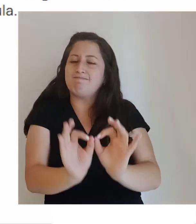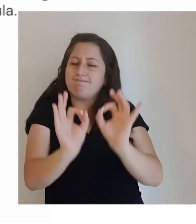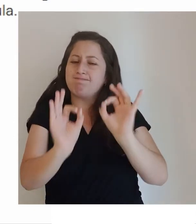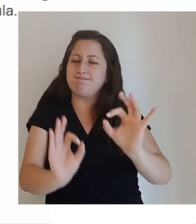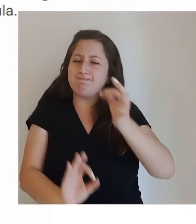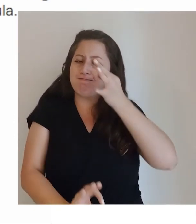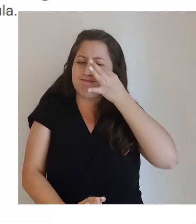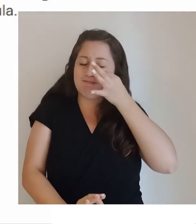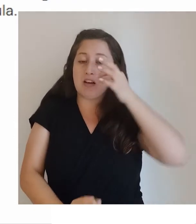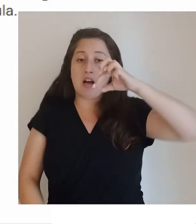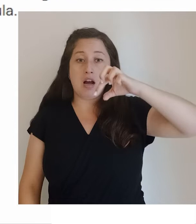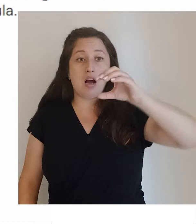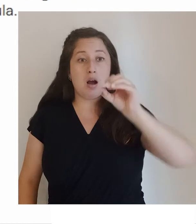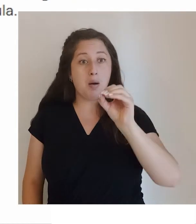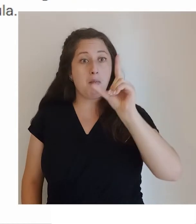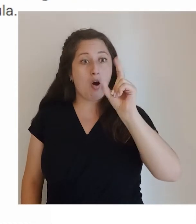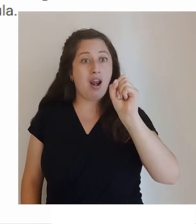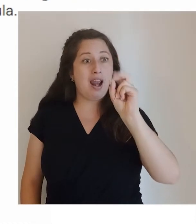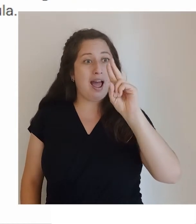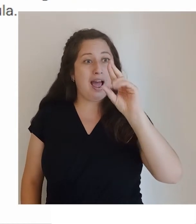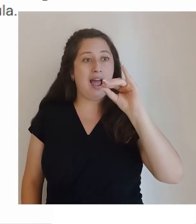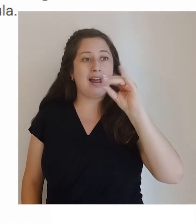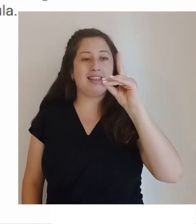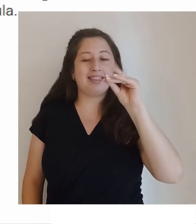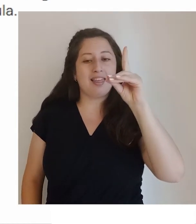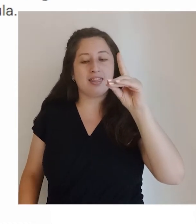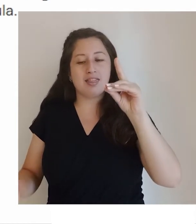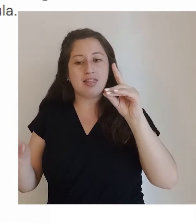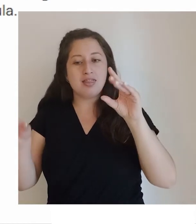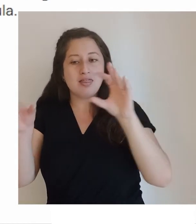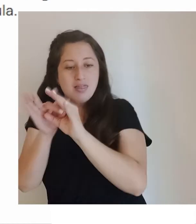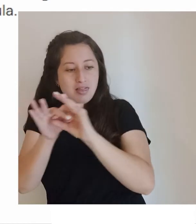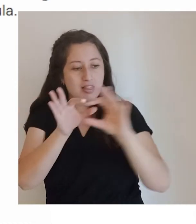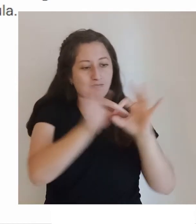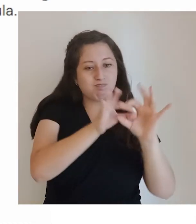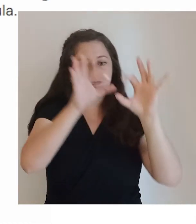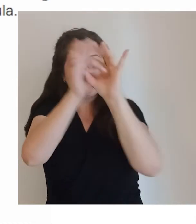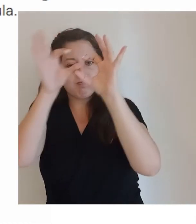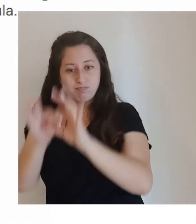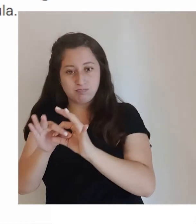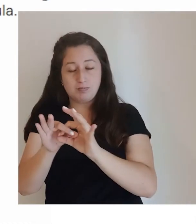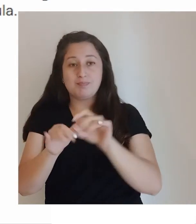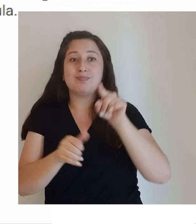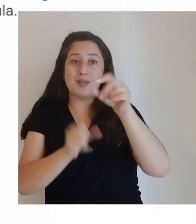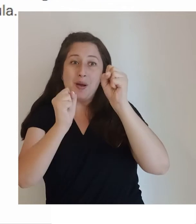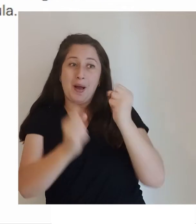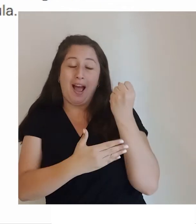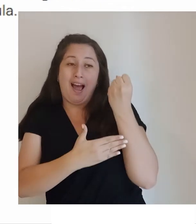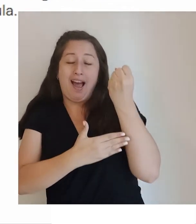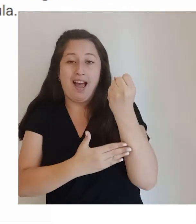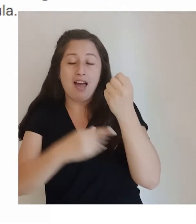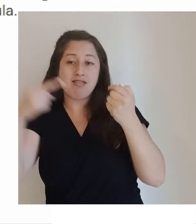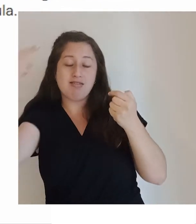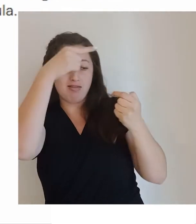determinar la polaridad de cada enlace. Es útil dibujar las flechas del momento dipolar